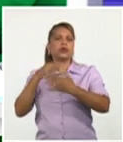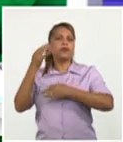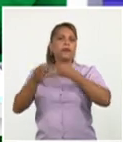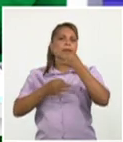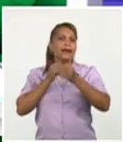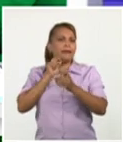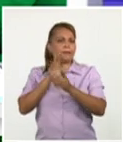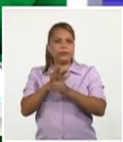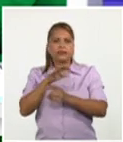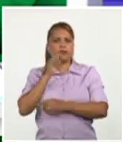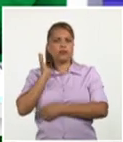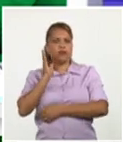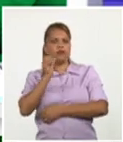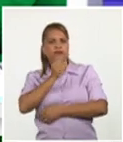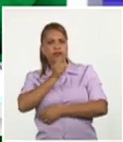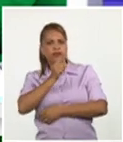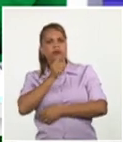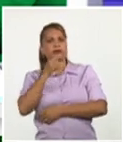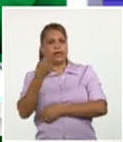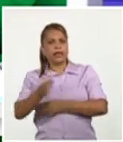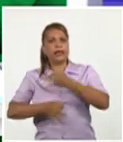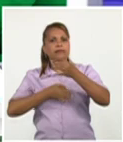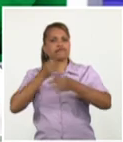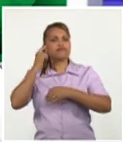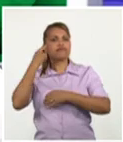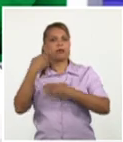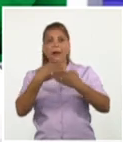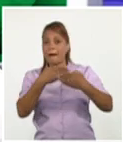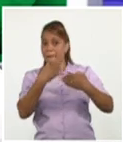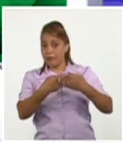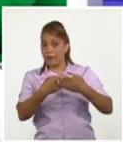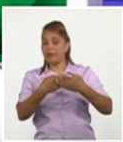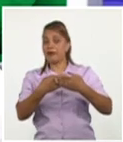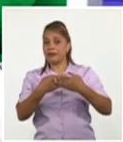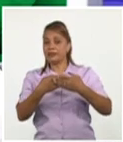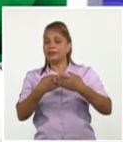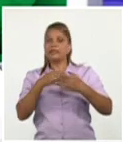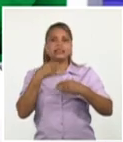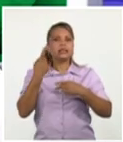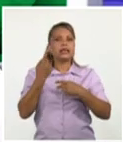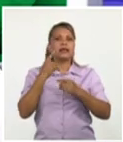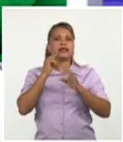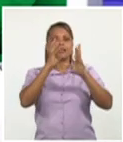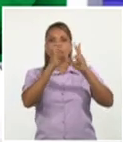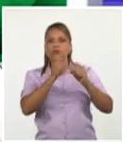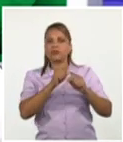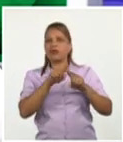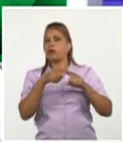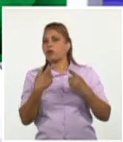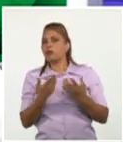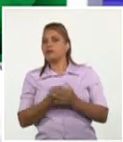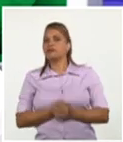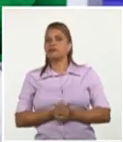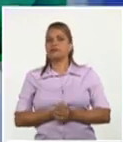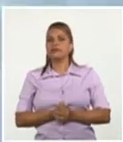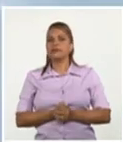inicialmente, el análisis de estas muestras pues permitió diagnosticar